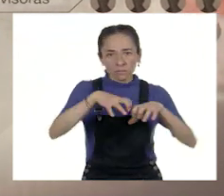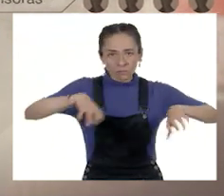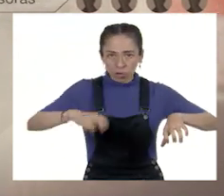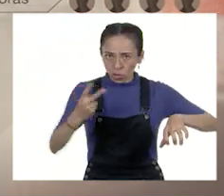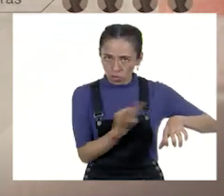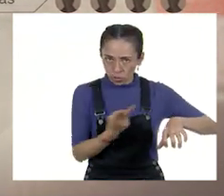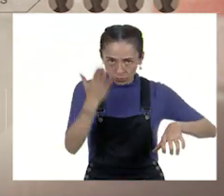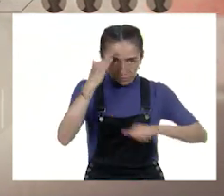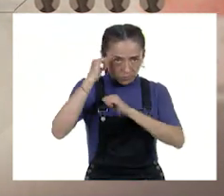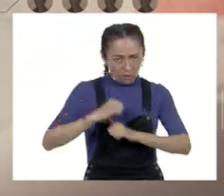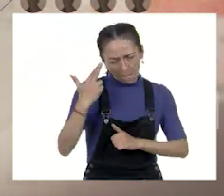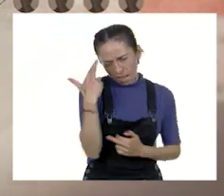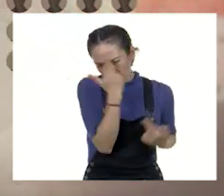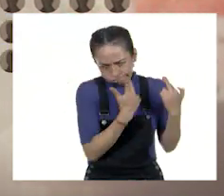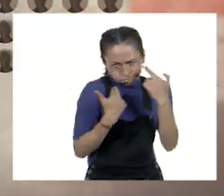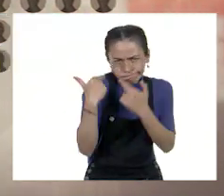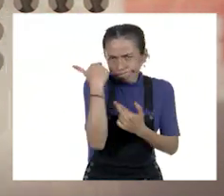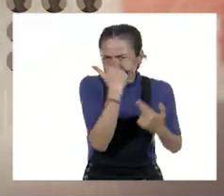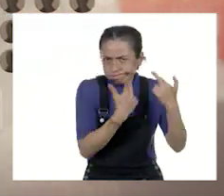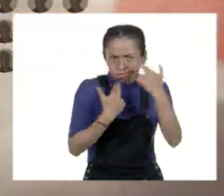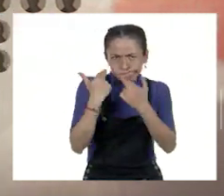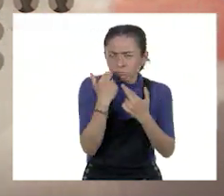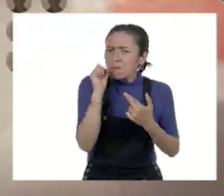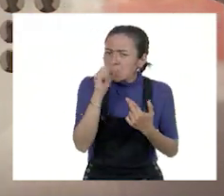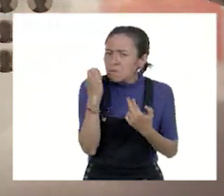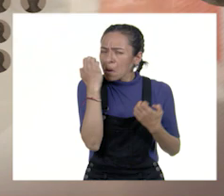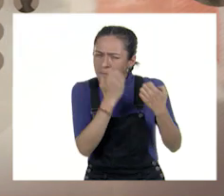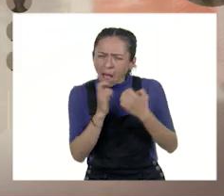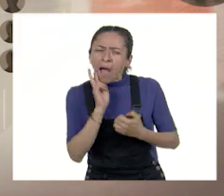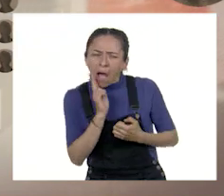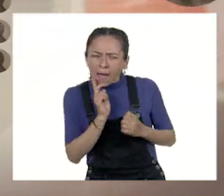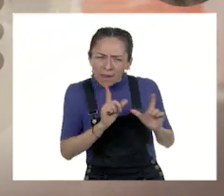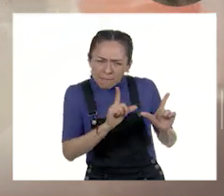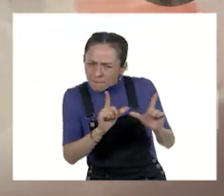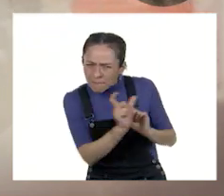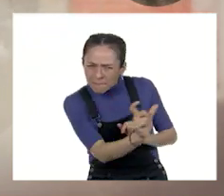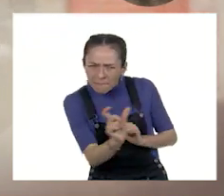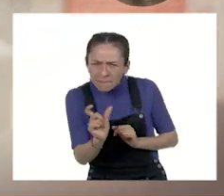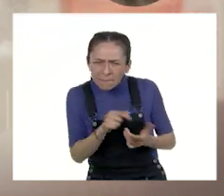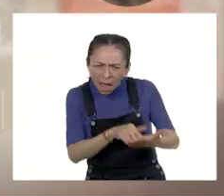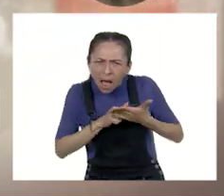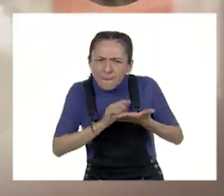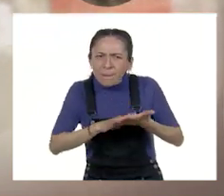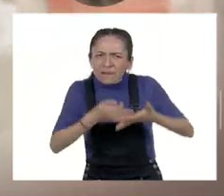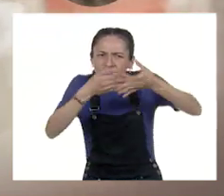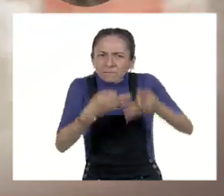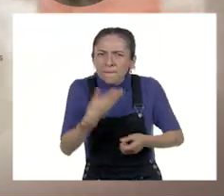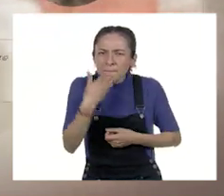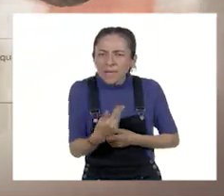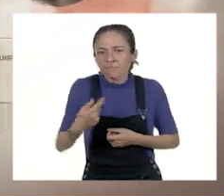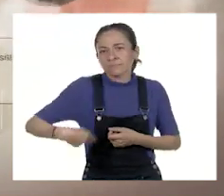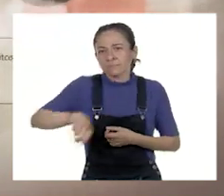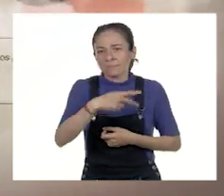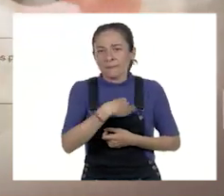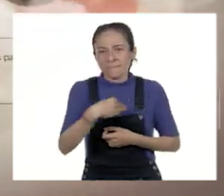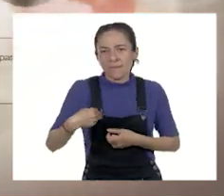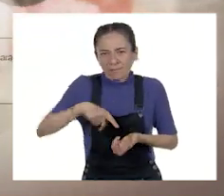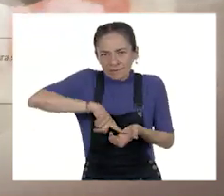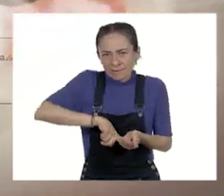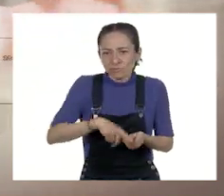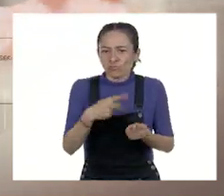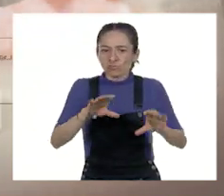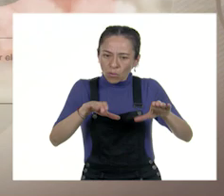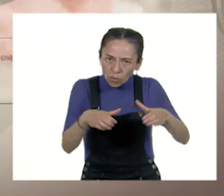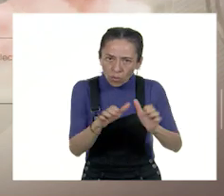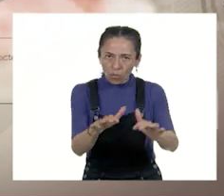se encargaron de analizar y confirmar la legalidad de las credenciales de todos los miembros del Congreso. Los requisitos para ser